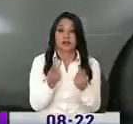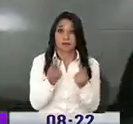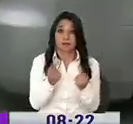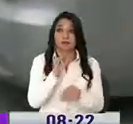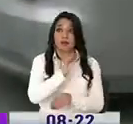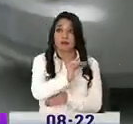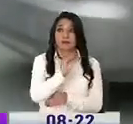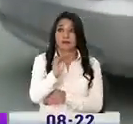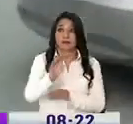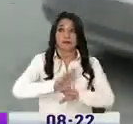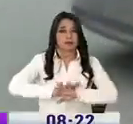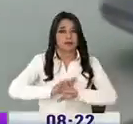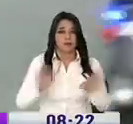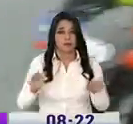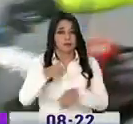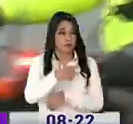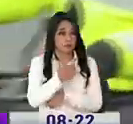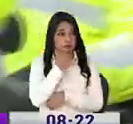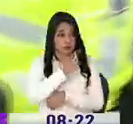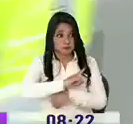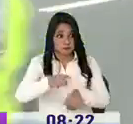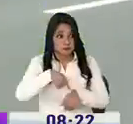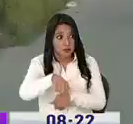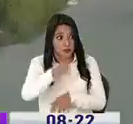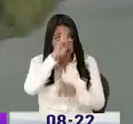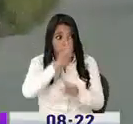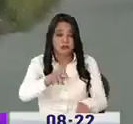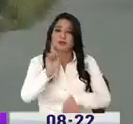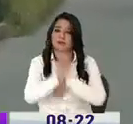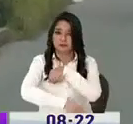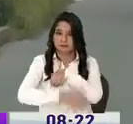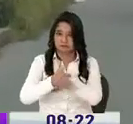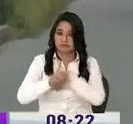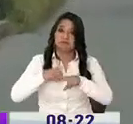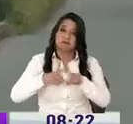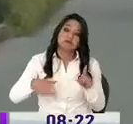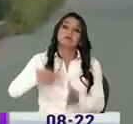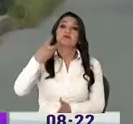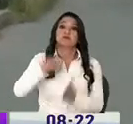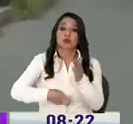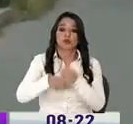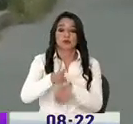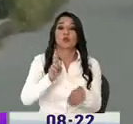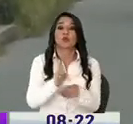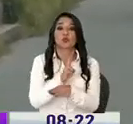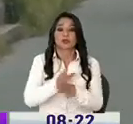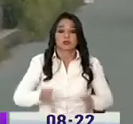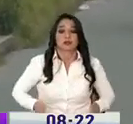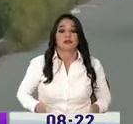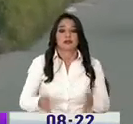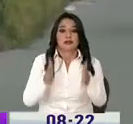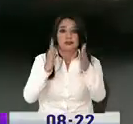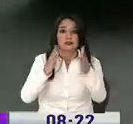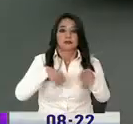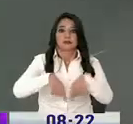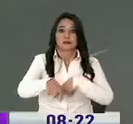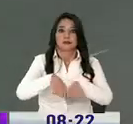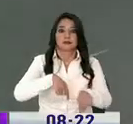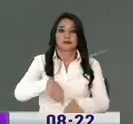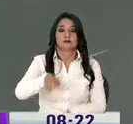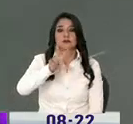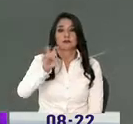a los conductores que incumplan la disposición municipal. Sin embargo, la multa por utilizar este espacio durante la hora pico será